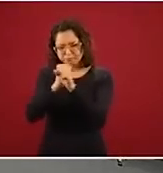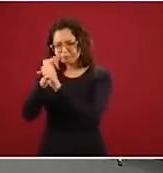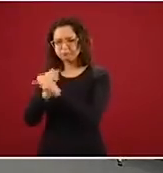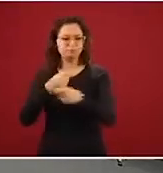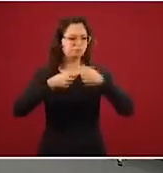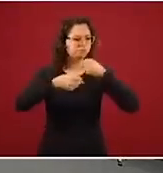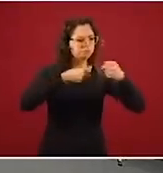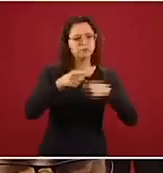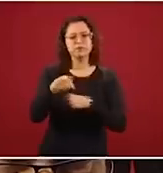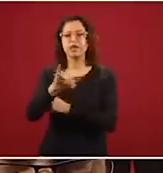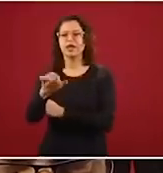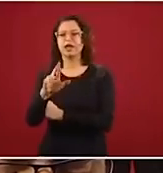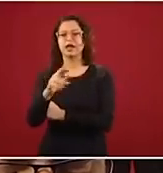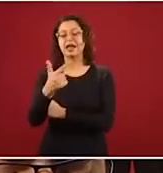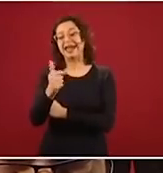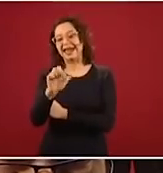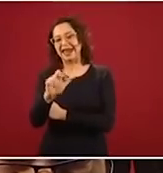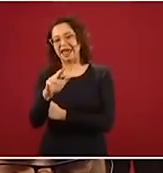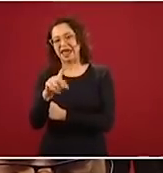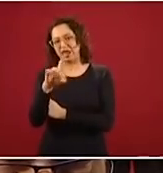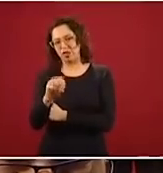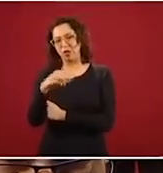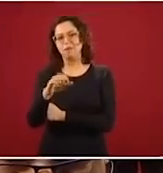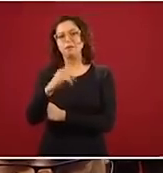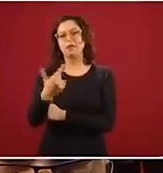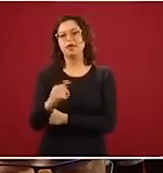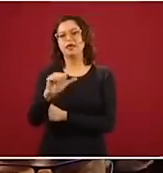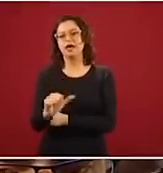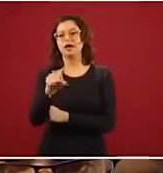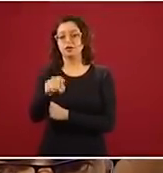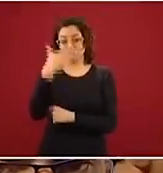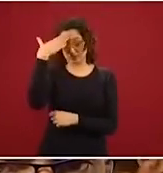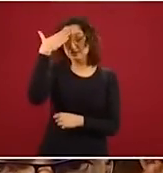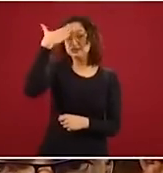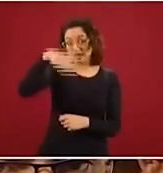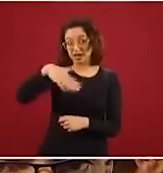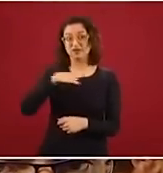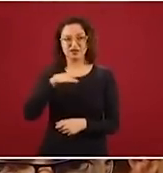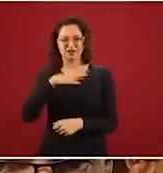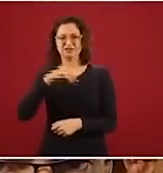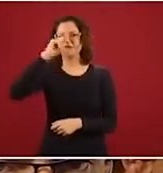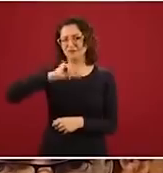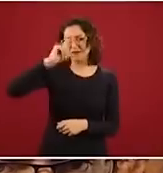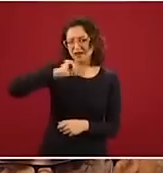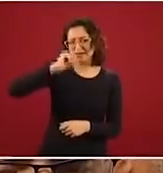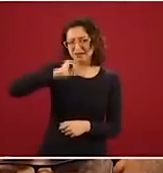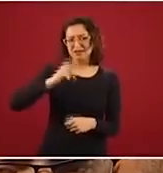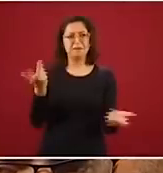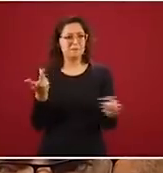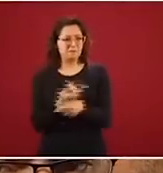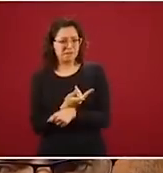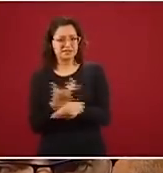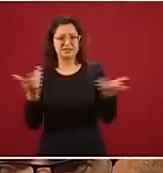reportaje, Gerardo Mejía, y bueno, pues saber si usted ya tenía conocimiento de estas irregularidades, qué están haciendo